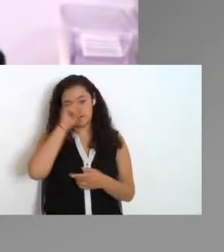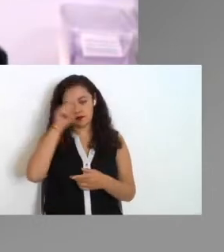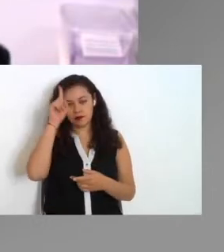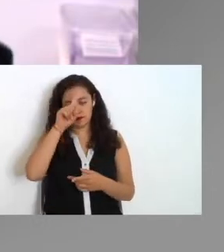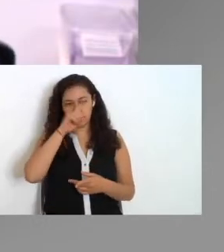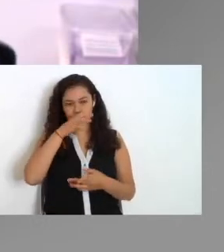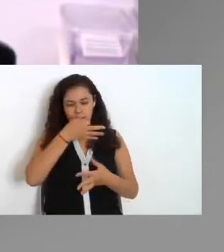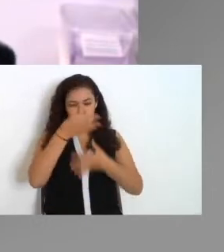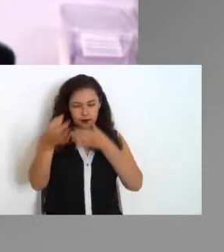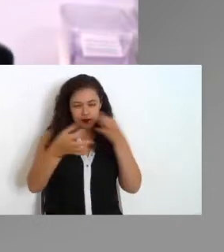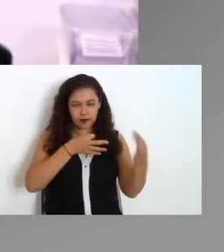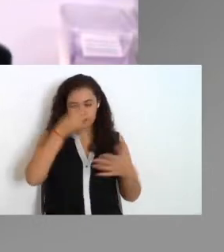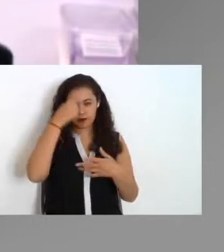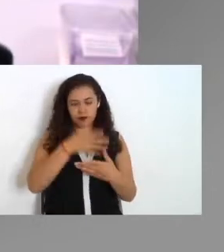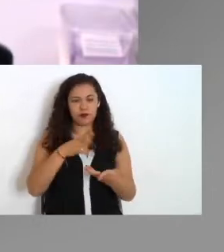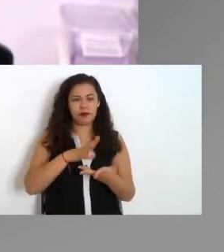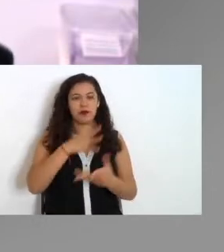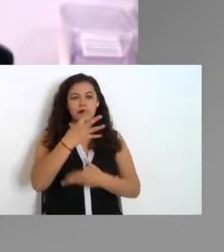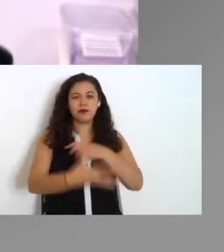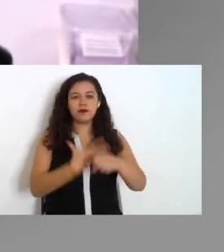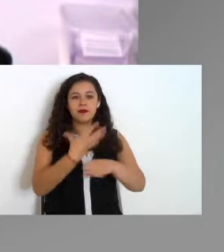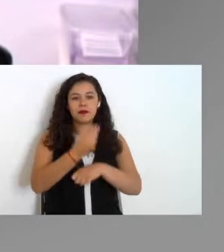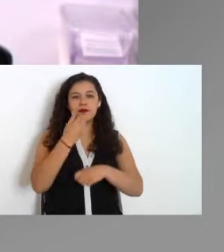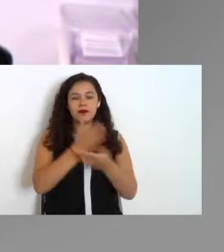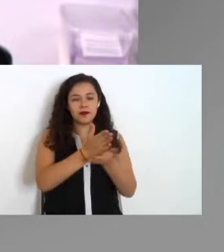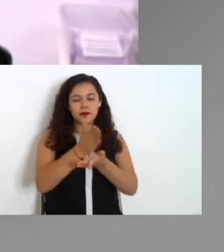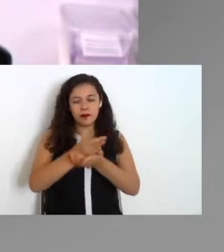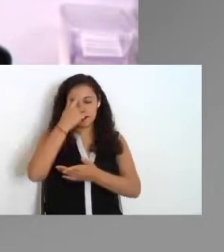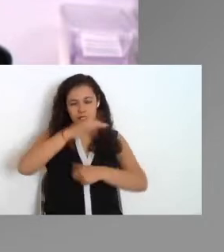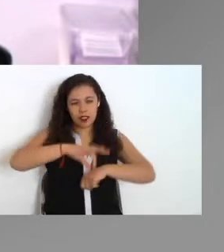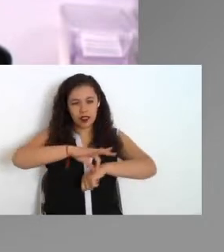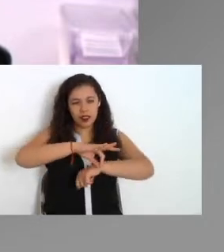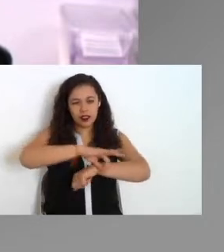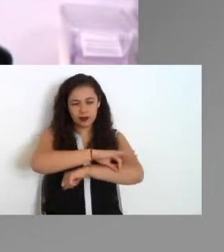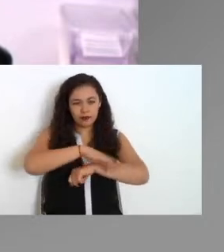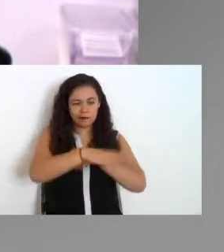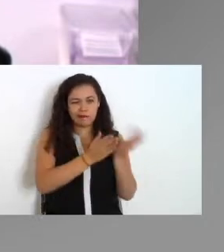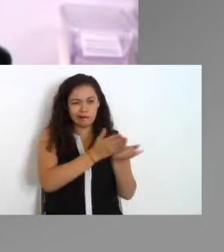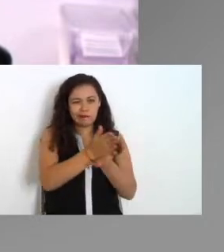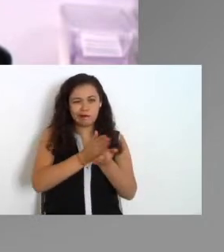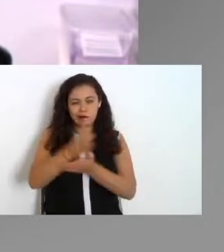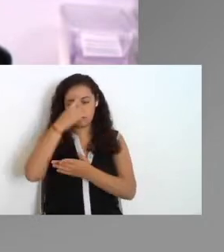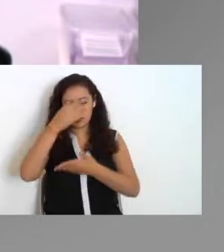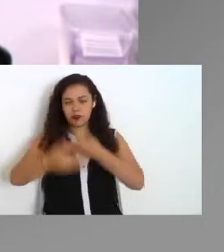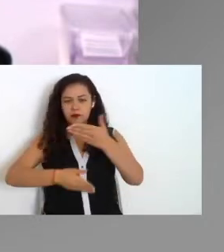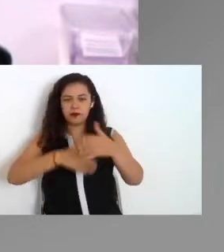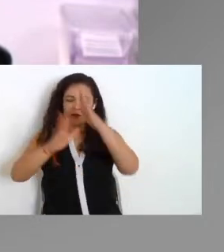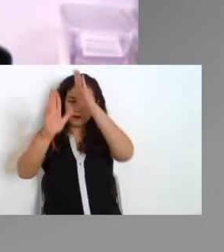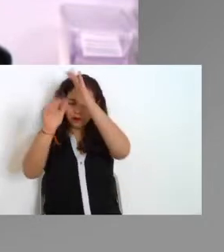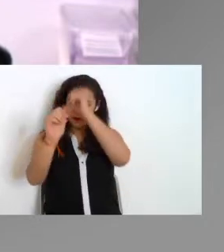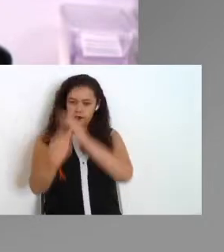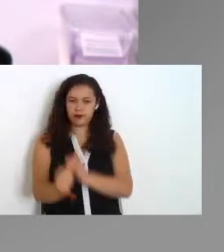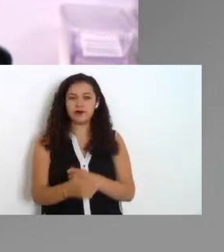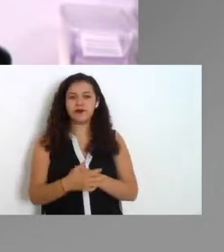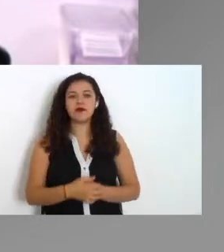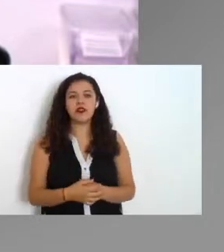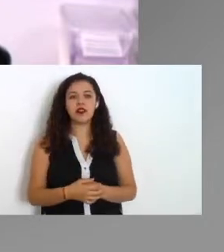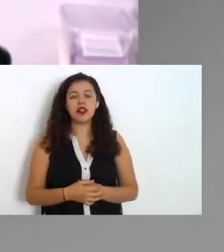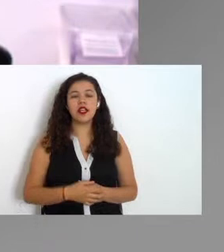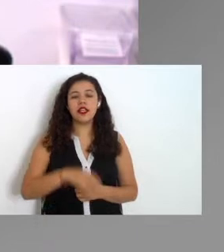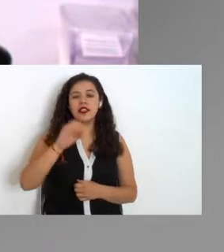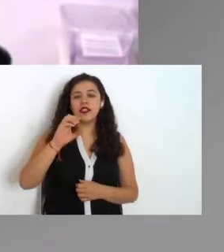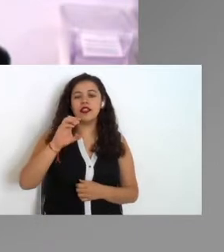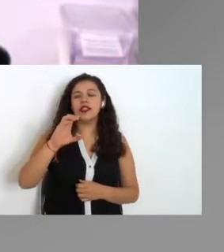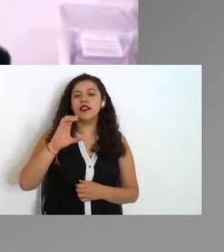accesibilidad para hacer ajustes razonables de accesibilidad derivado de procesos de conciliación en los que destacan el Senado de la República,